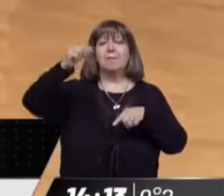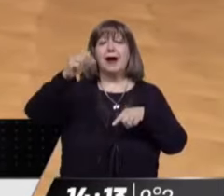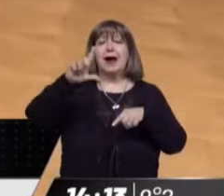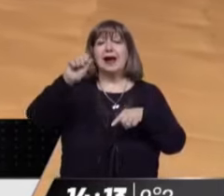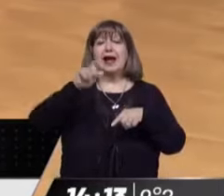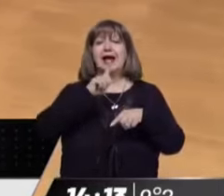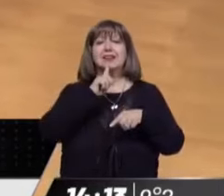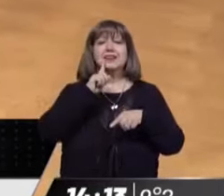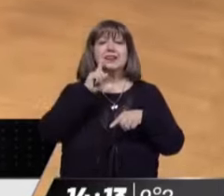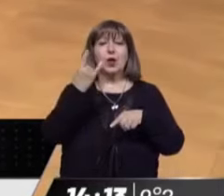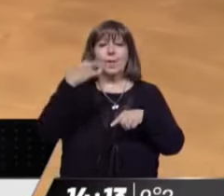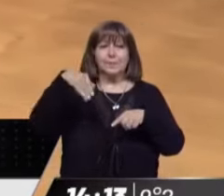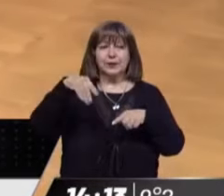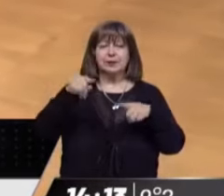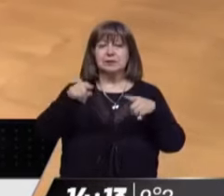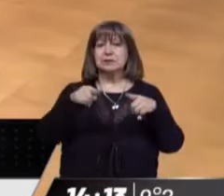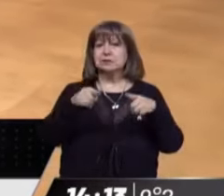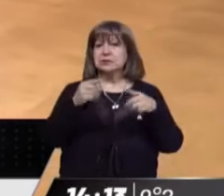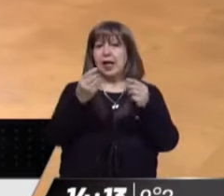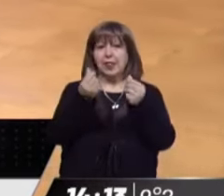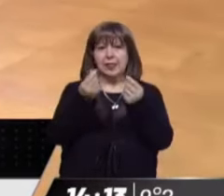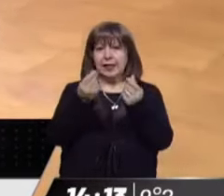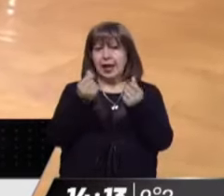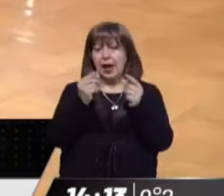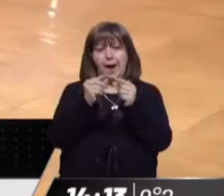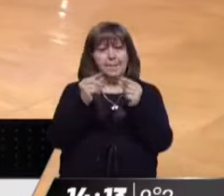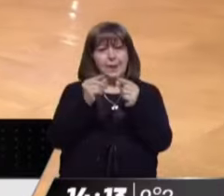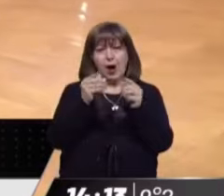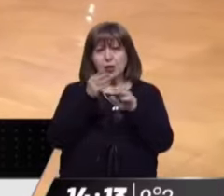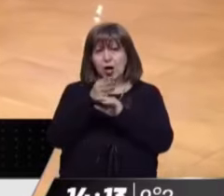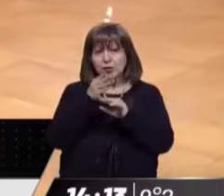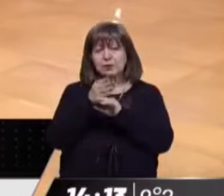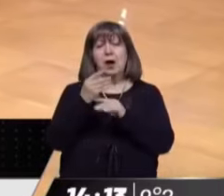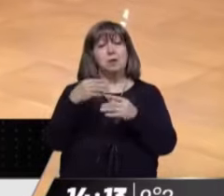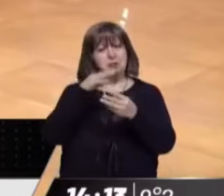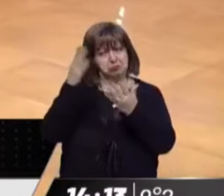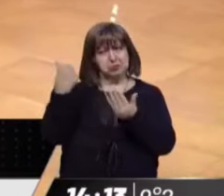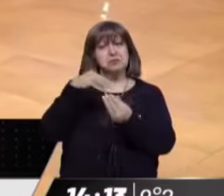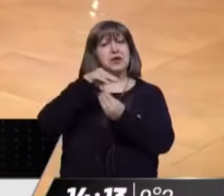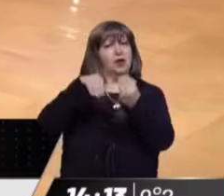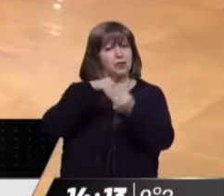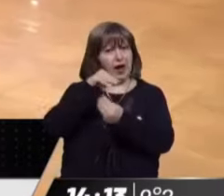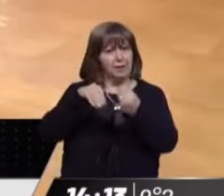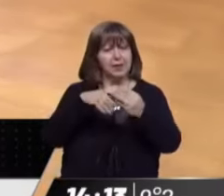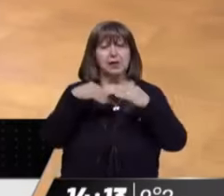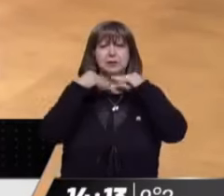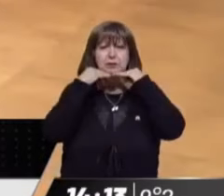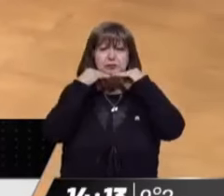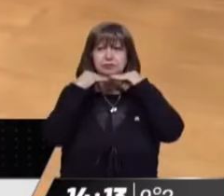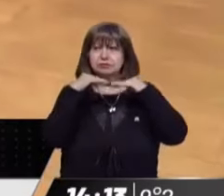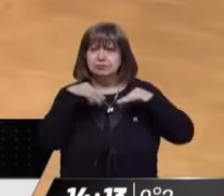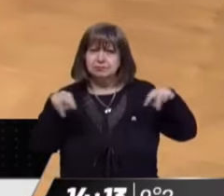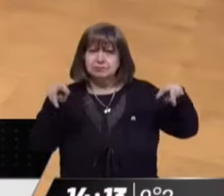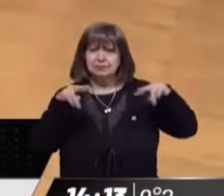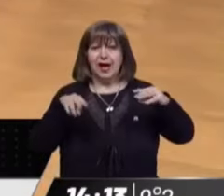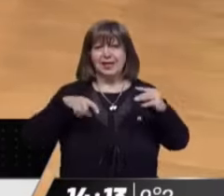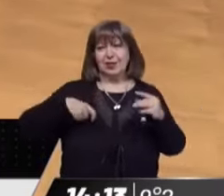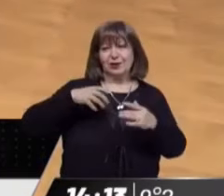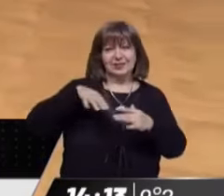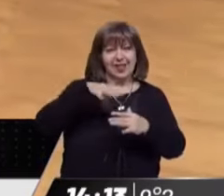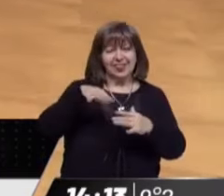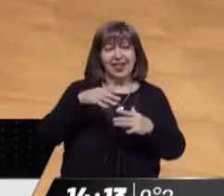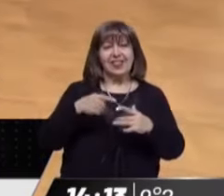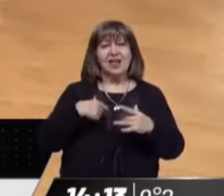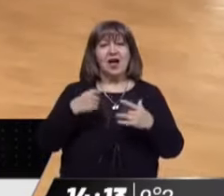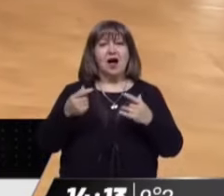la gente podrá disfrutar también a un monto muy accesible. Puede venir con la familia porque es un evento social, donde la gente,